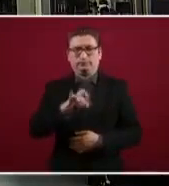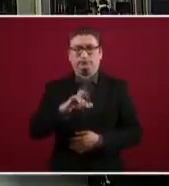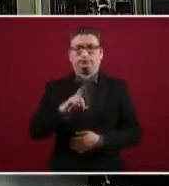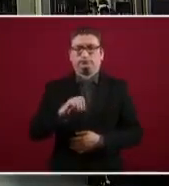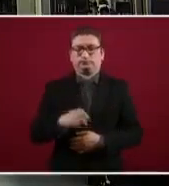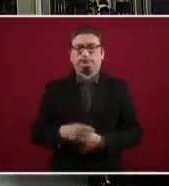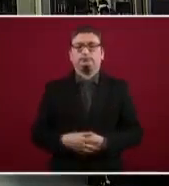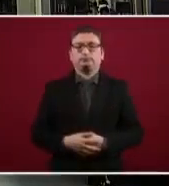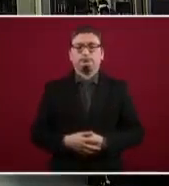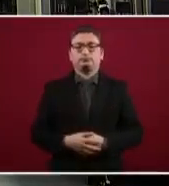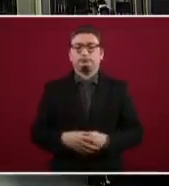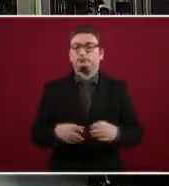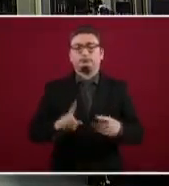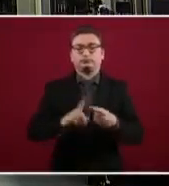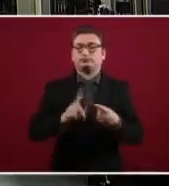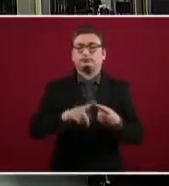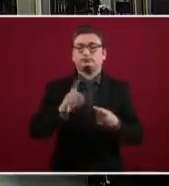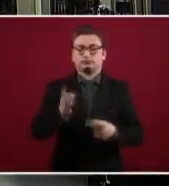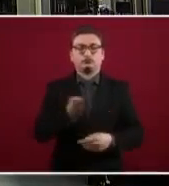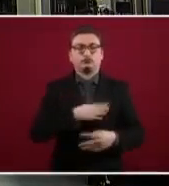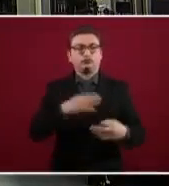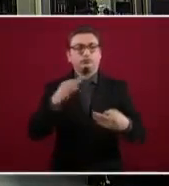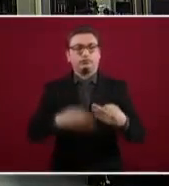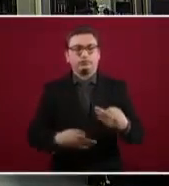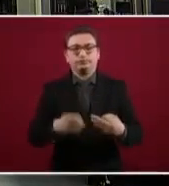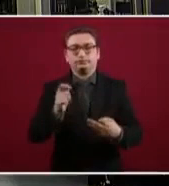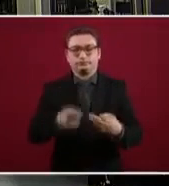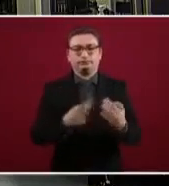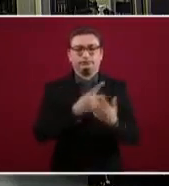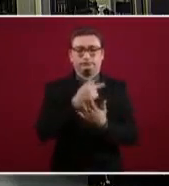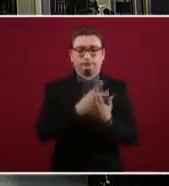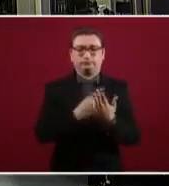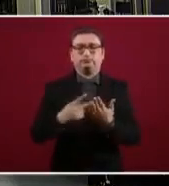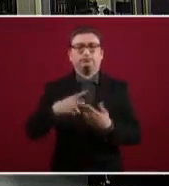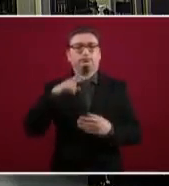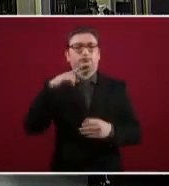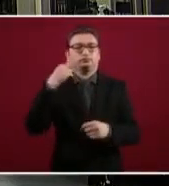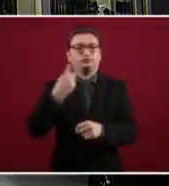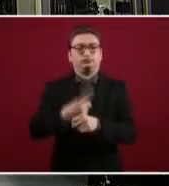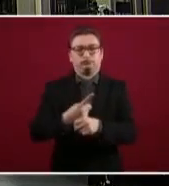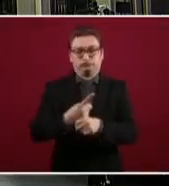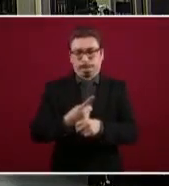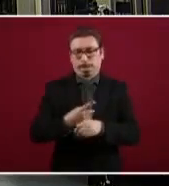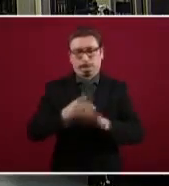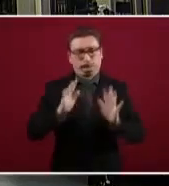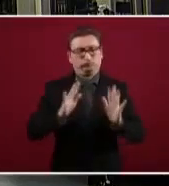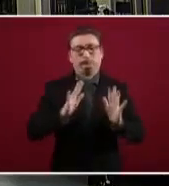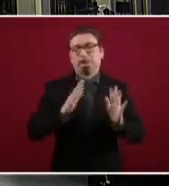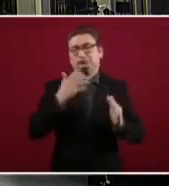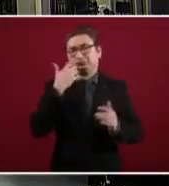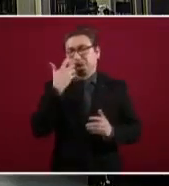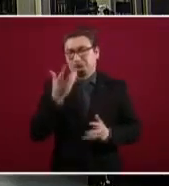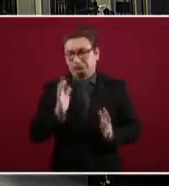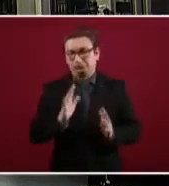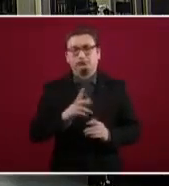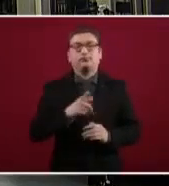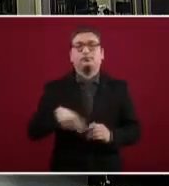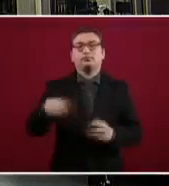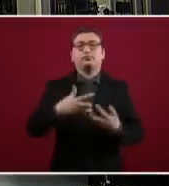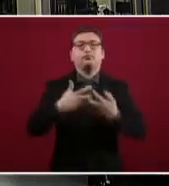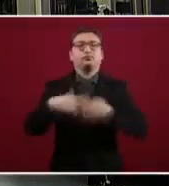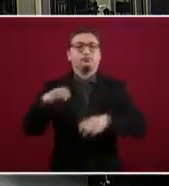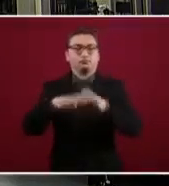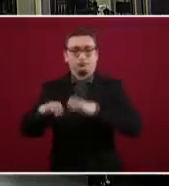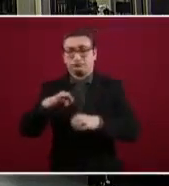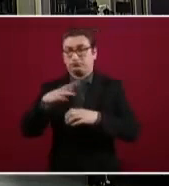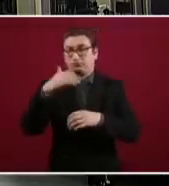sí a ver el buen fin es un programa voluntario que es lo primero que hay que decir entonces las empresas se